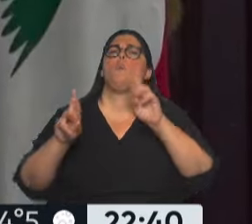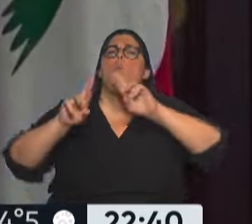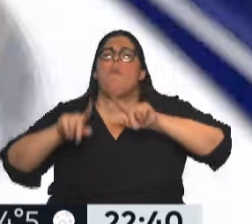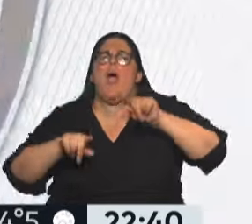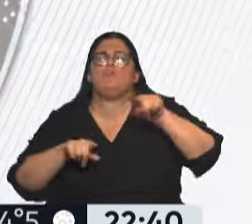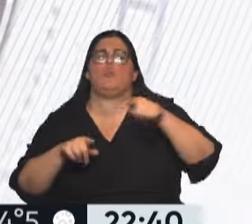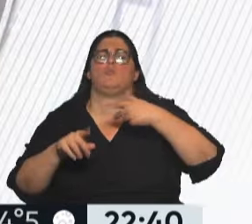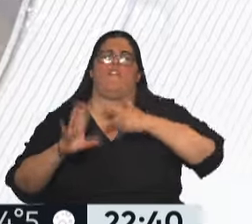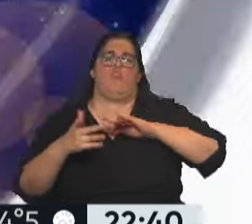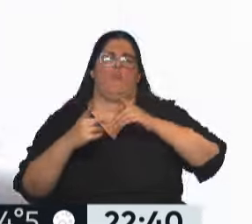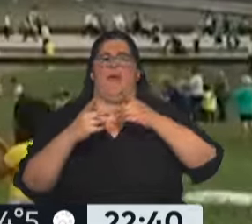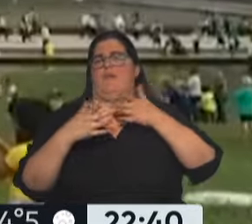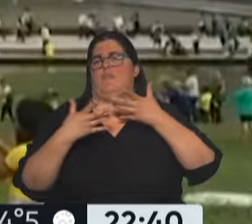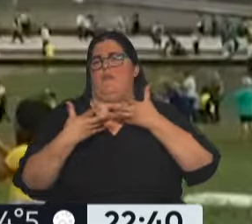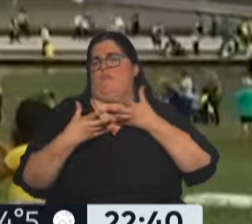Israel.